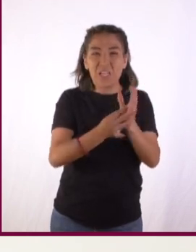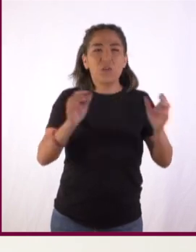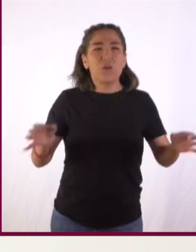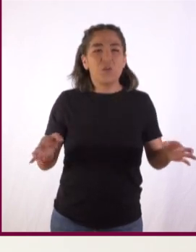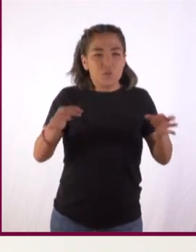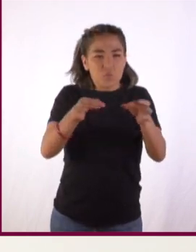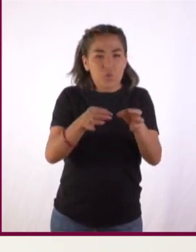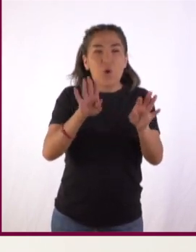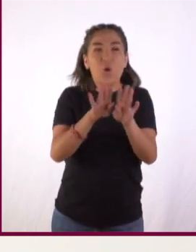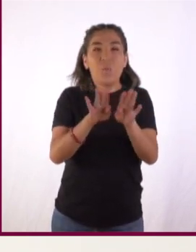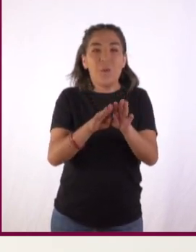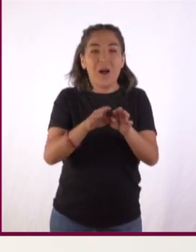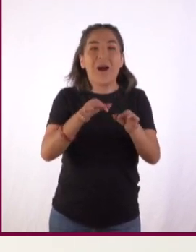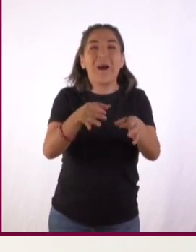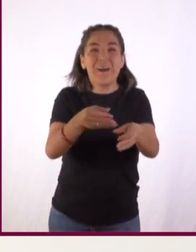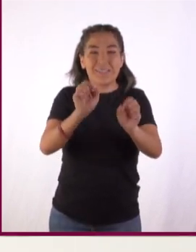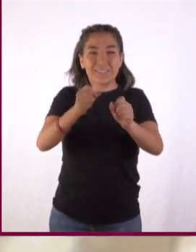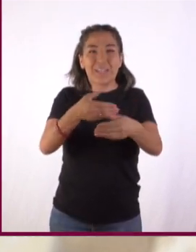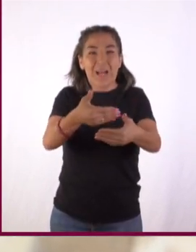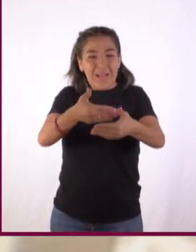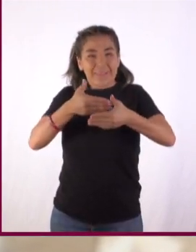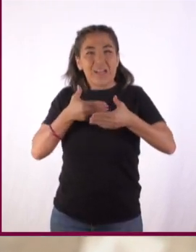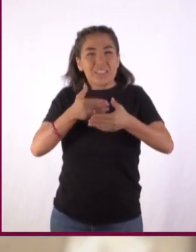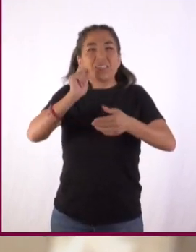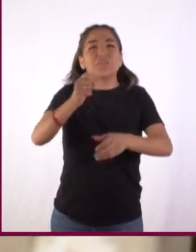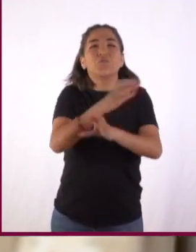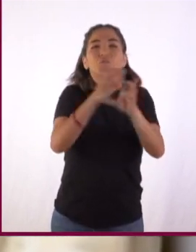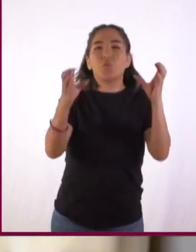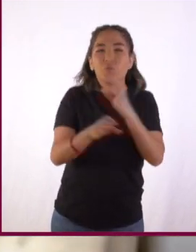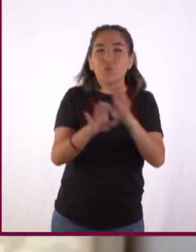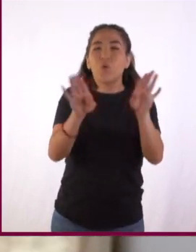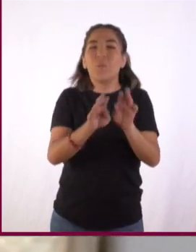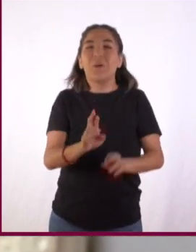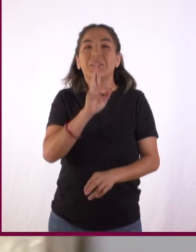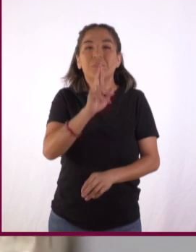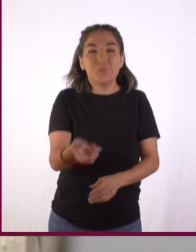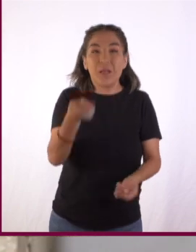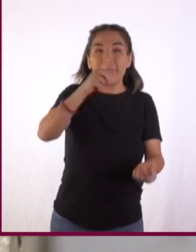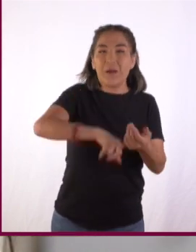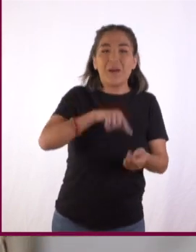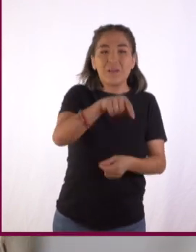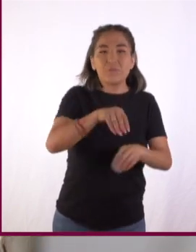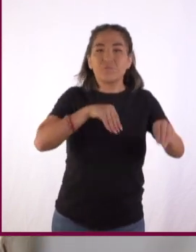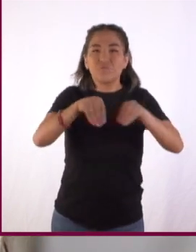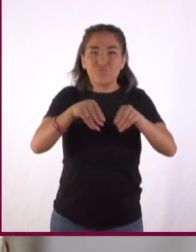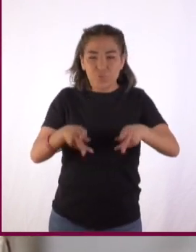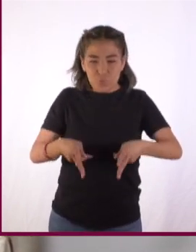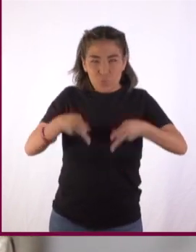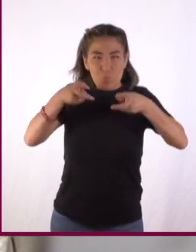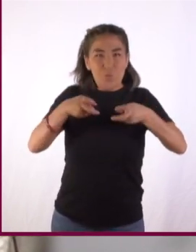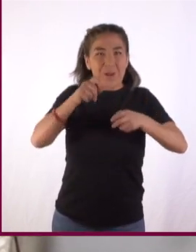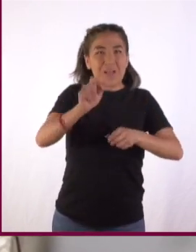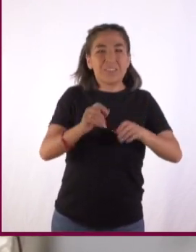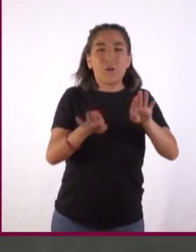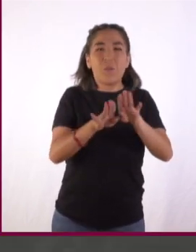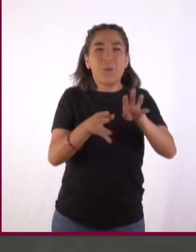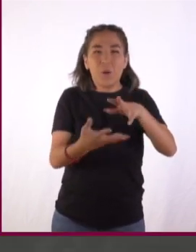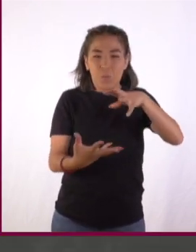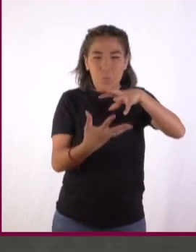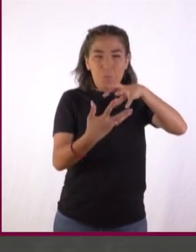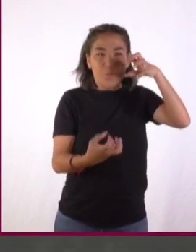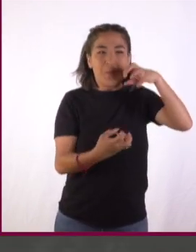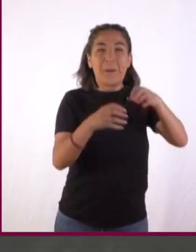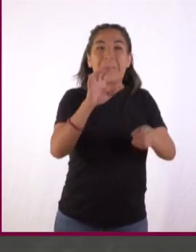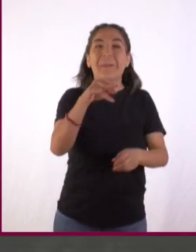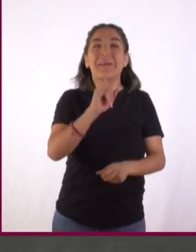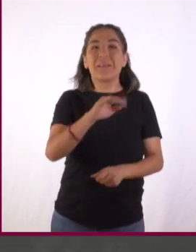que la histéresis es el atraso o retraso entre el estímulo y el resultado que ocurre en términos magnéticos. Es